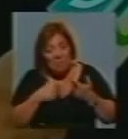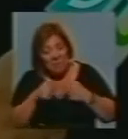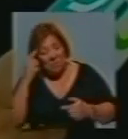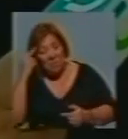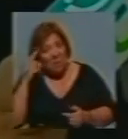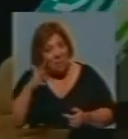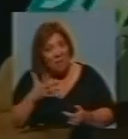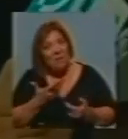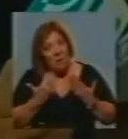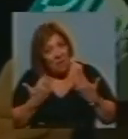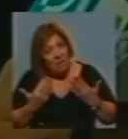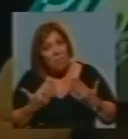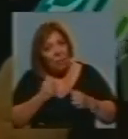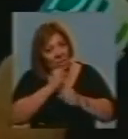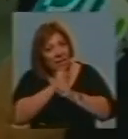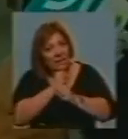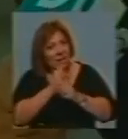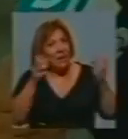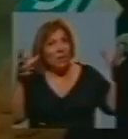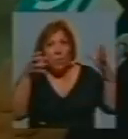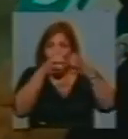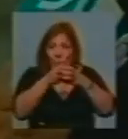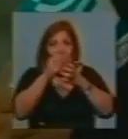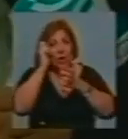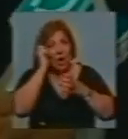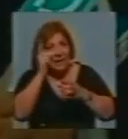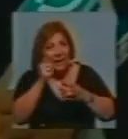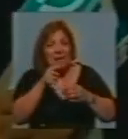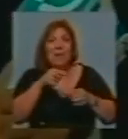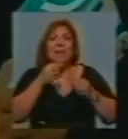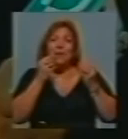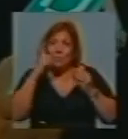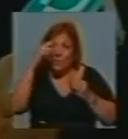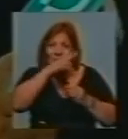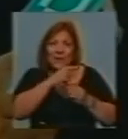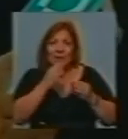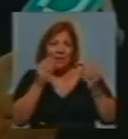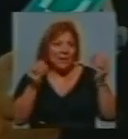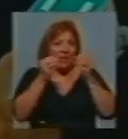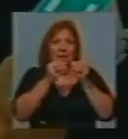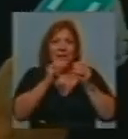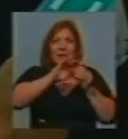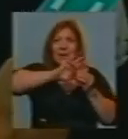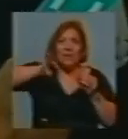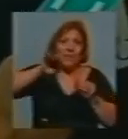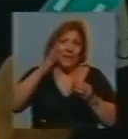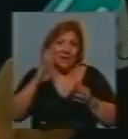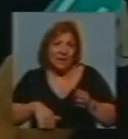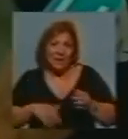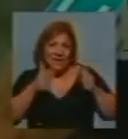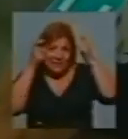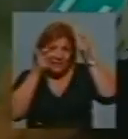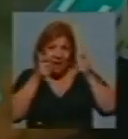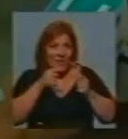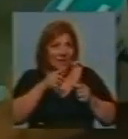puede, trabajando en equipo, con inteligencia, porque es muy difícil suplir una personalidad tan fuerte como la de